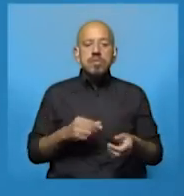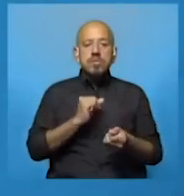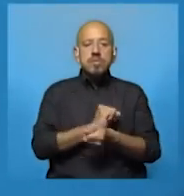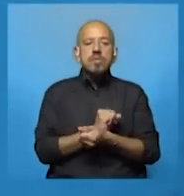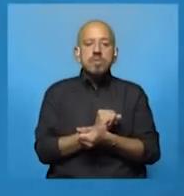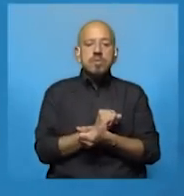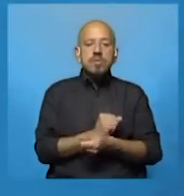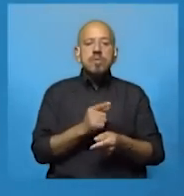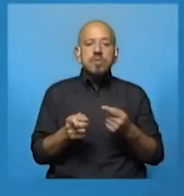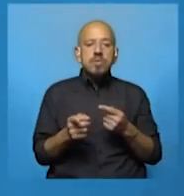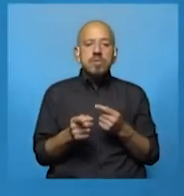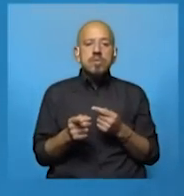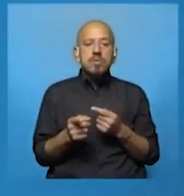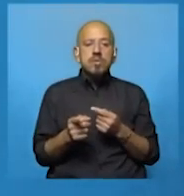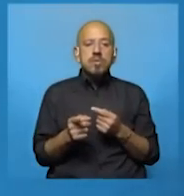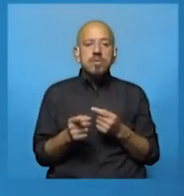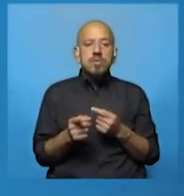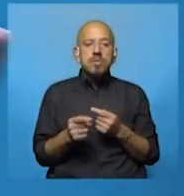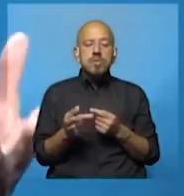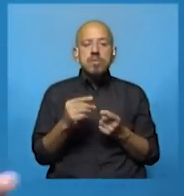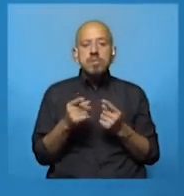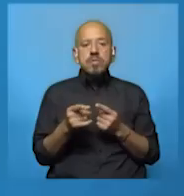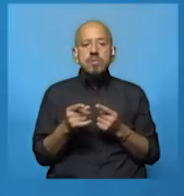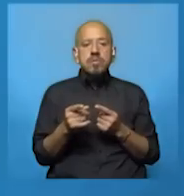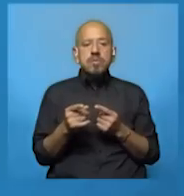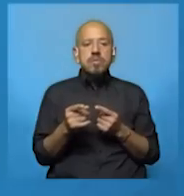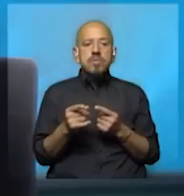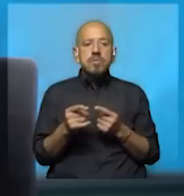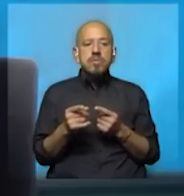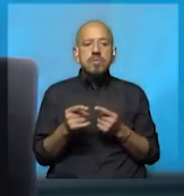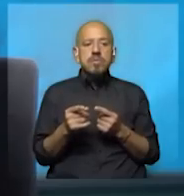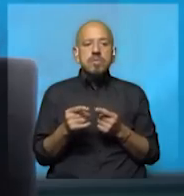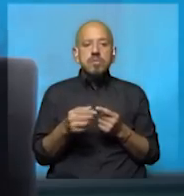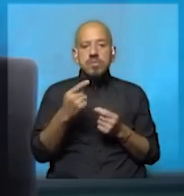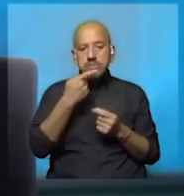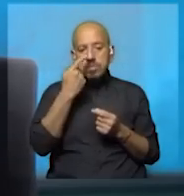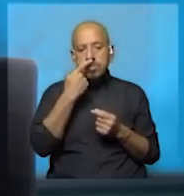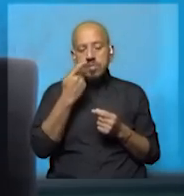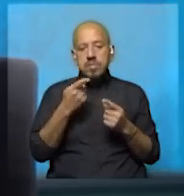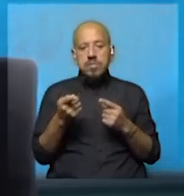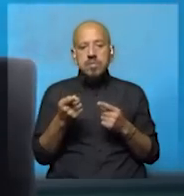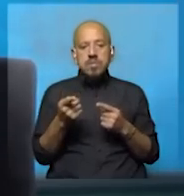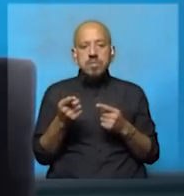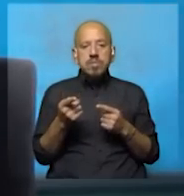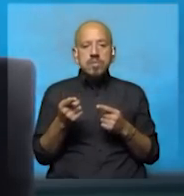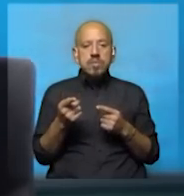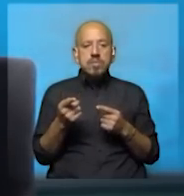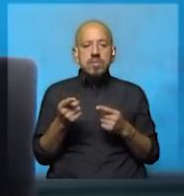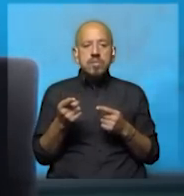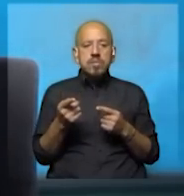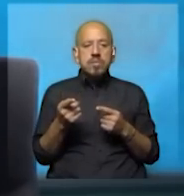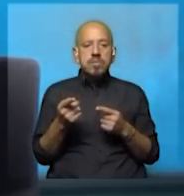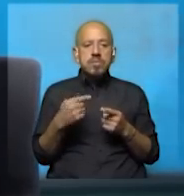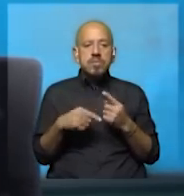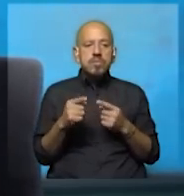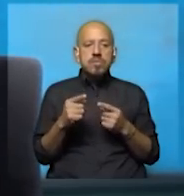que de alguna manera componen todo el cuerpo legislativo el código penal ahora Gabriel es interesante toda esta introducción que quisiste y esta